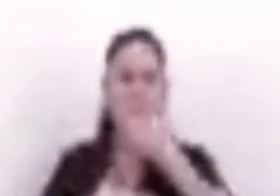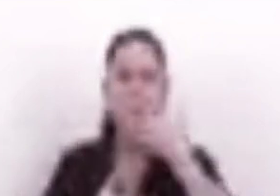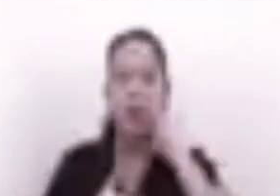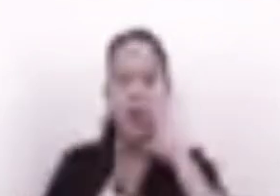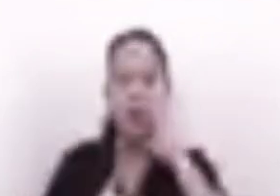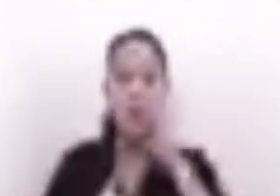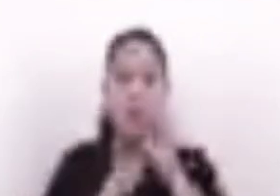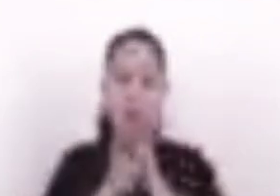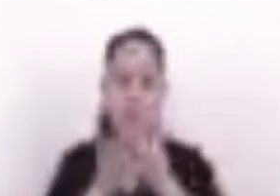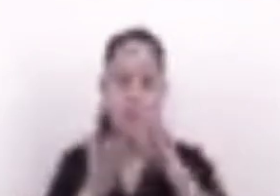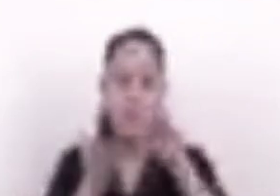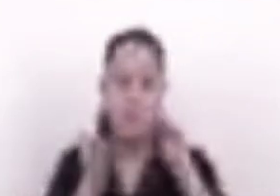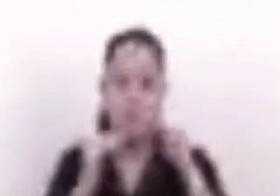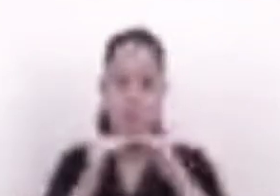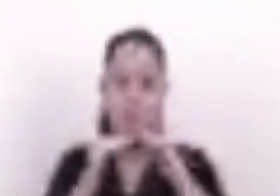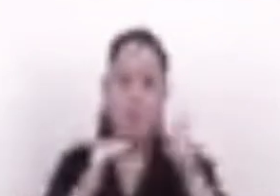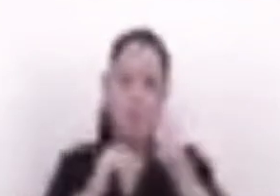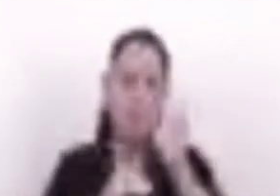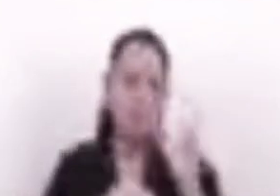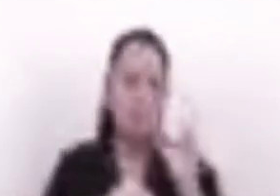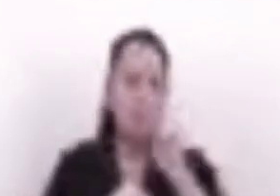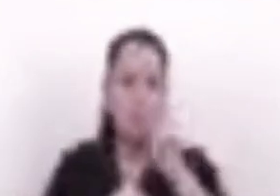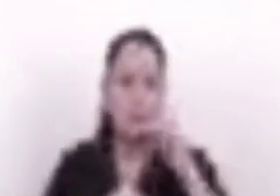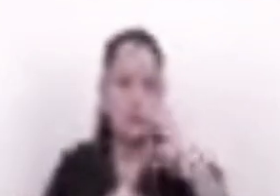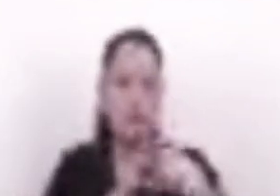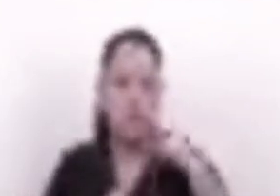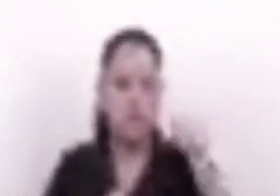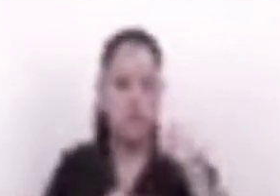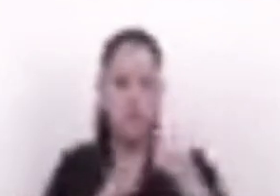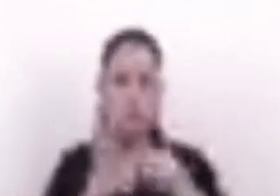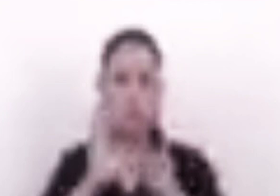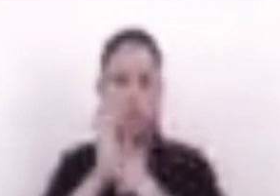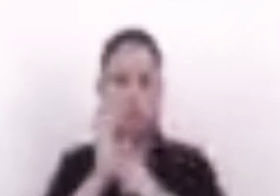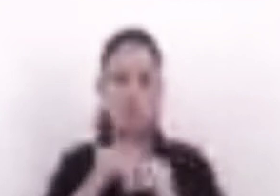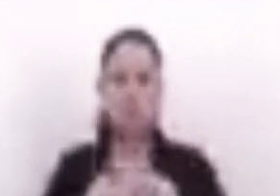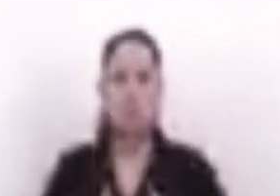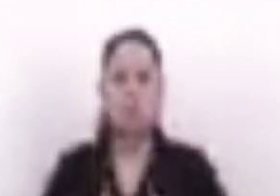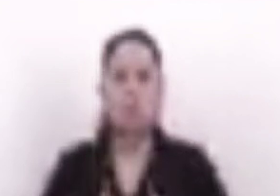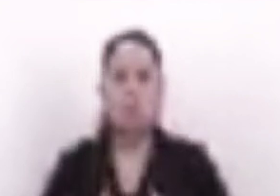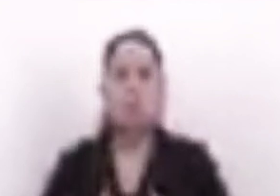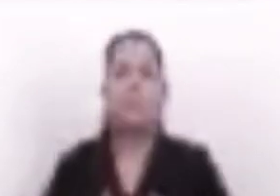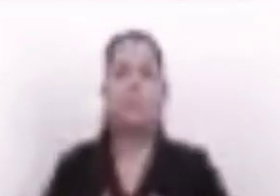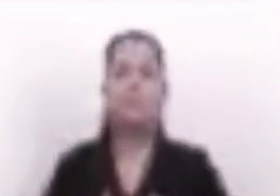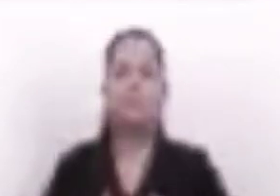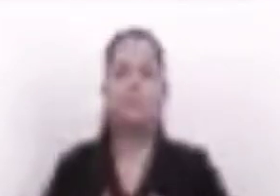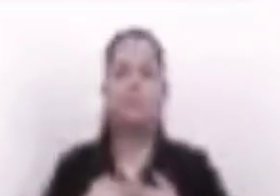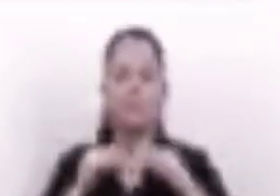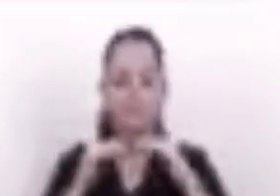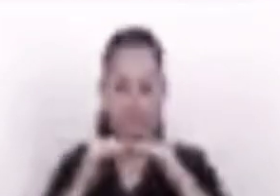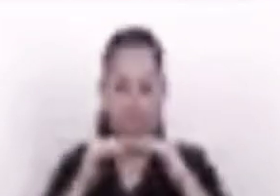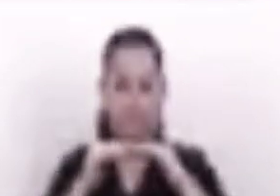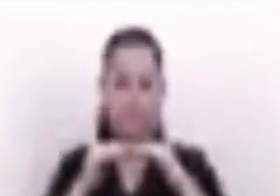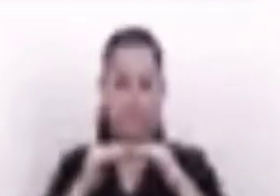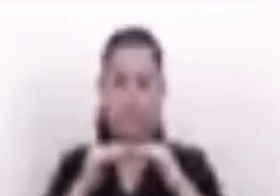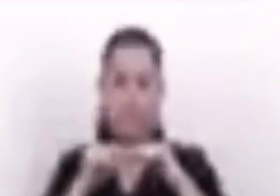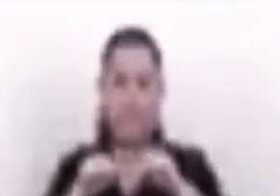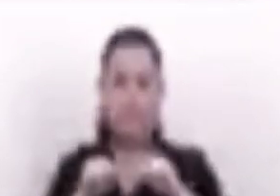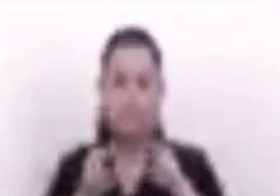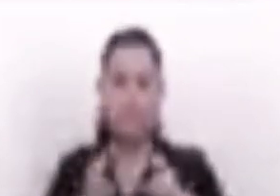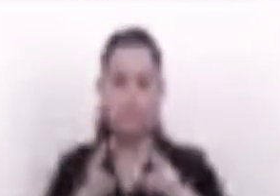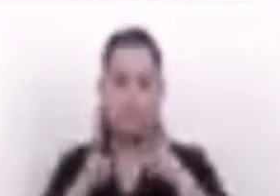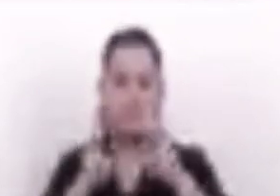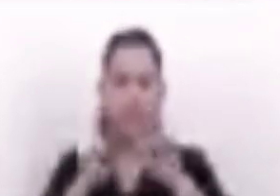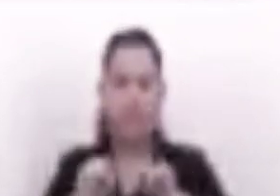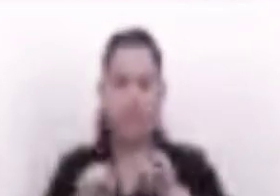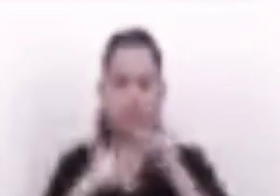los pasaportes o de los DUIs en el exterior, al padrón electoral. También ese mecanismo